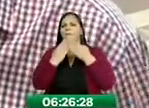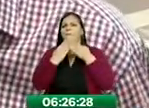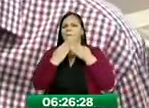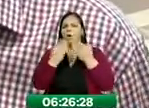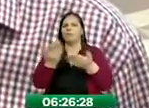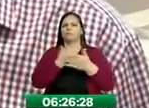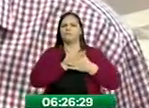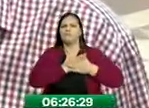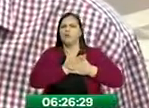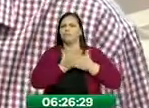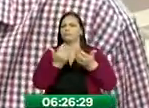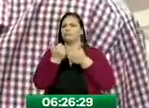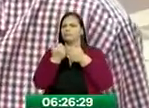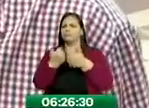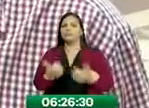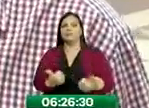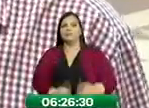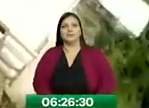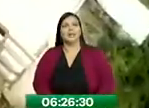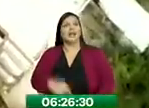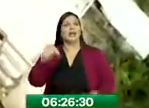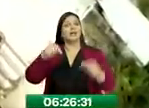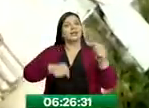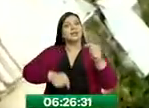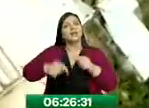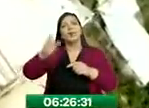la cultura de la gente, las leyendas.